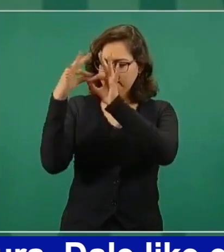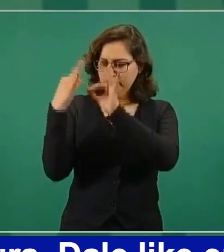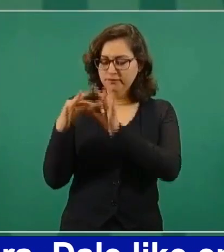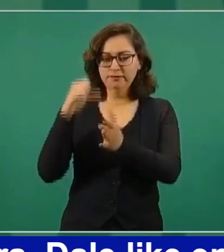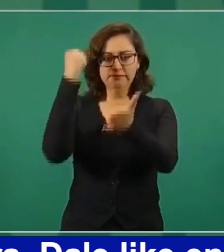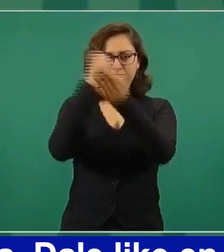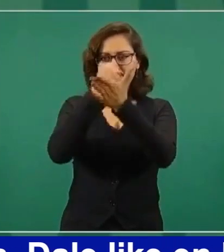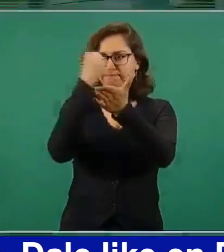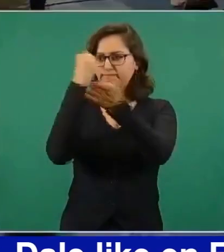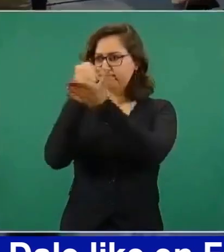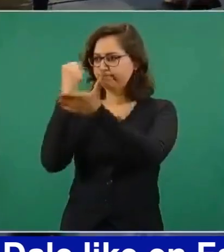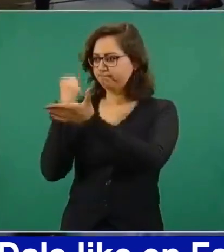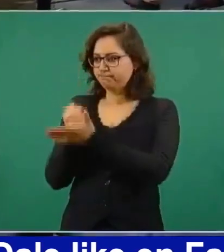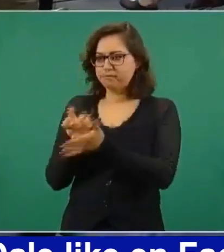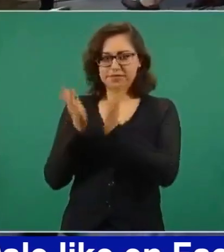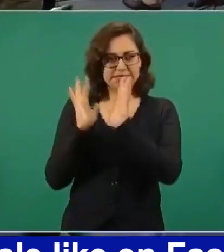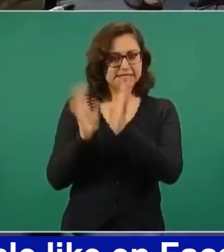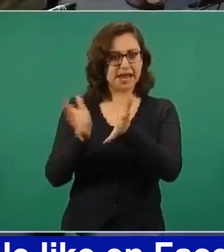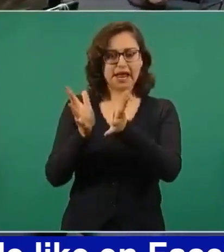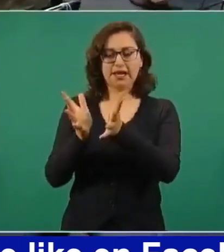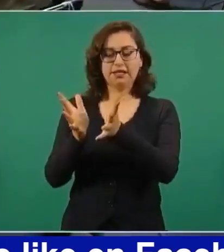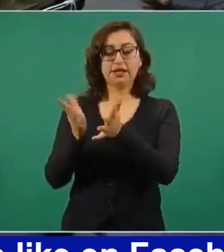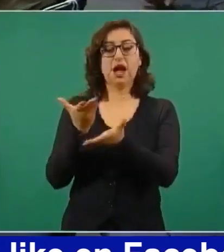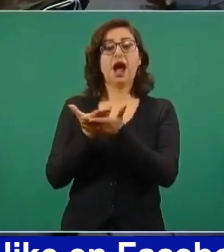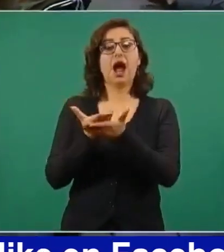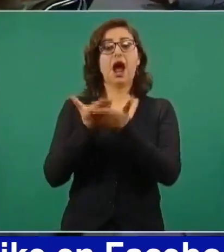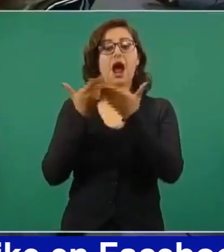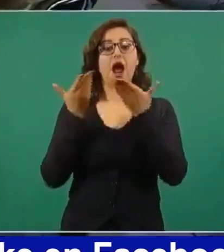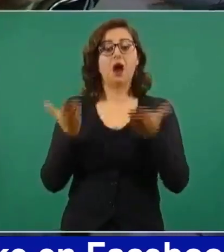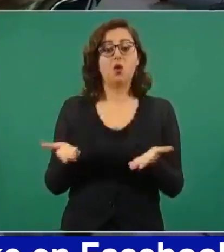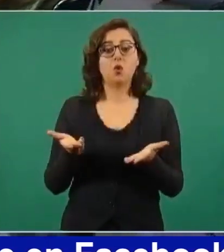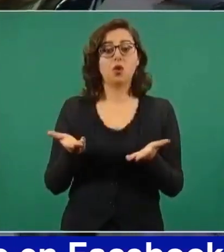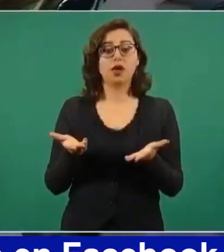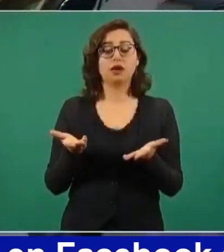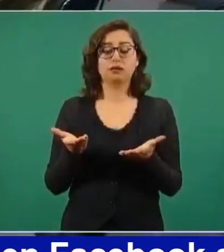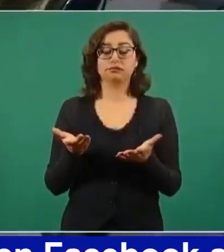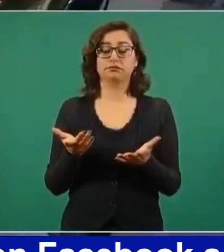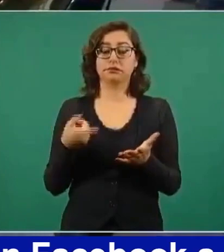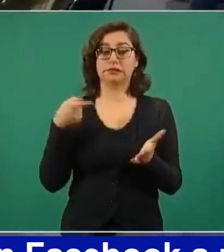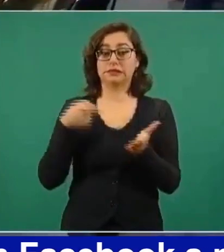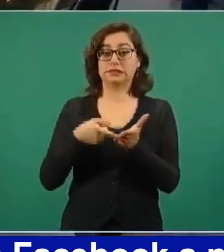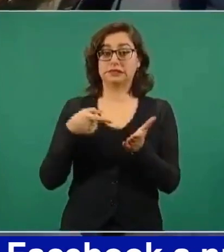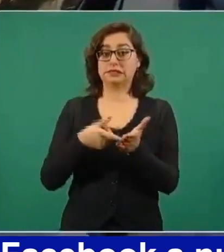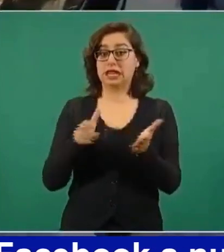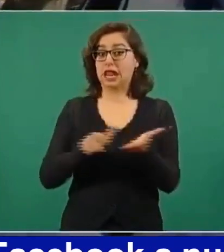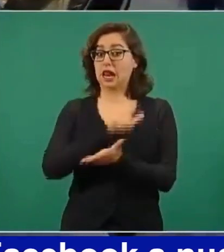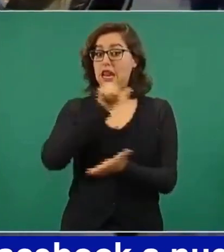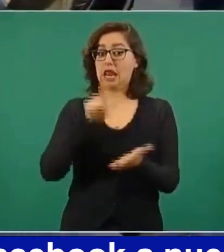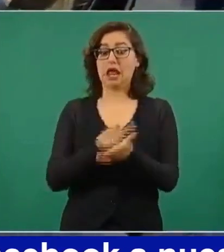Ahora, por ejemplo, en esas leyes, que es algo importantísimo,